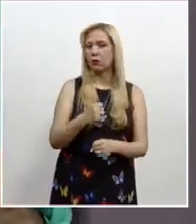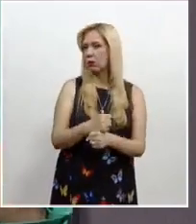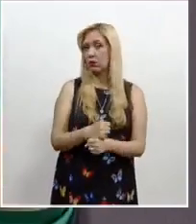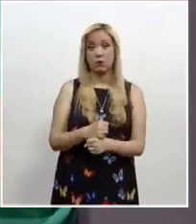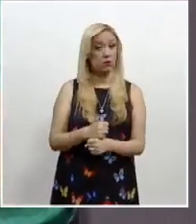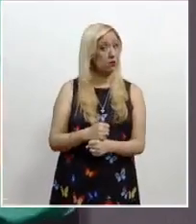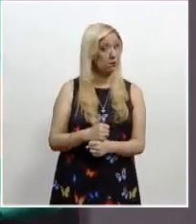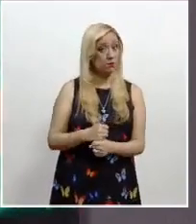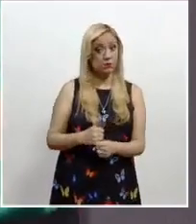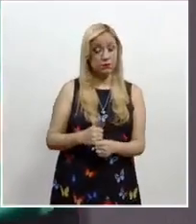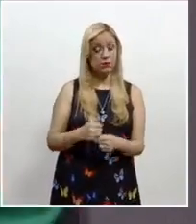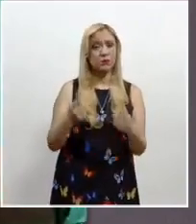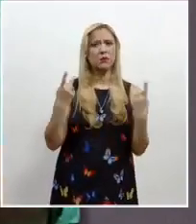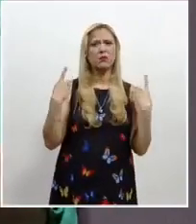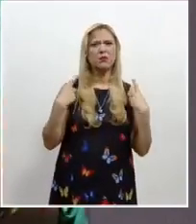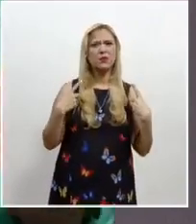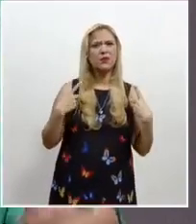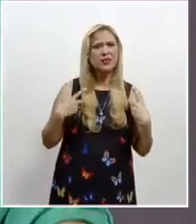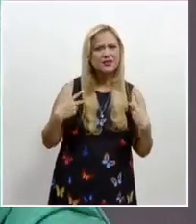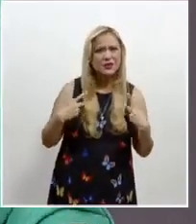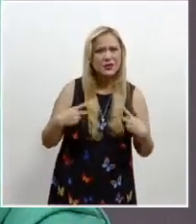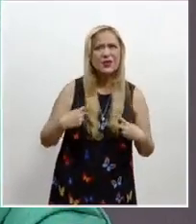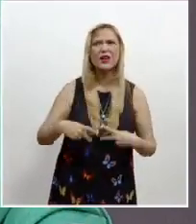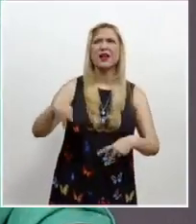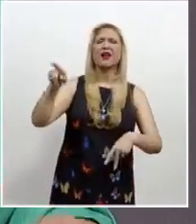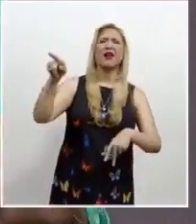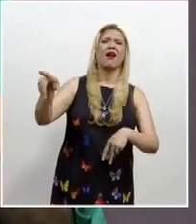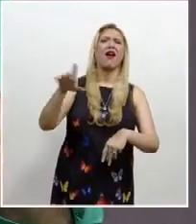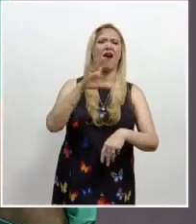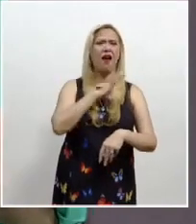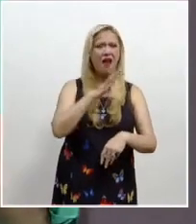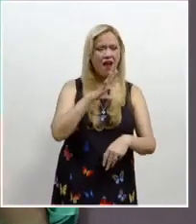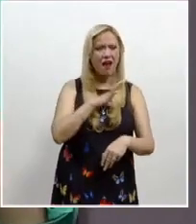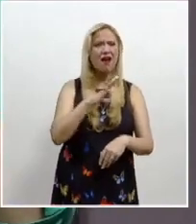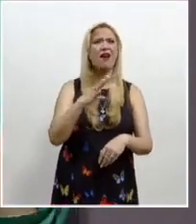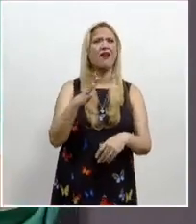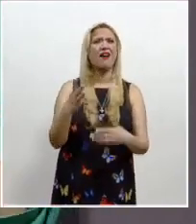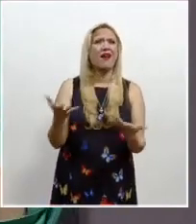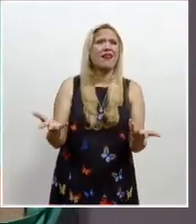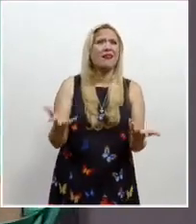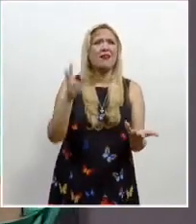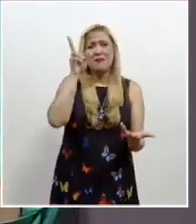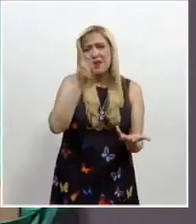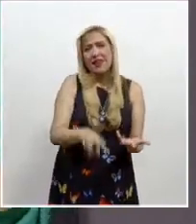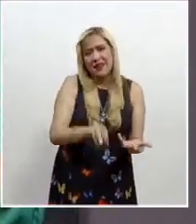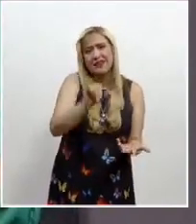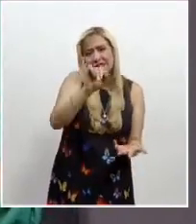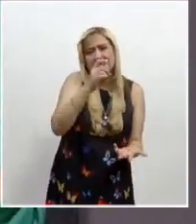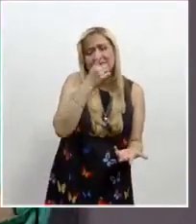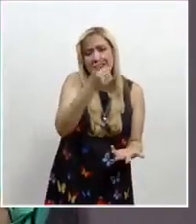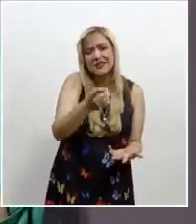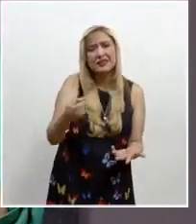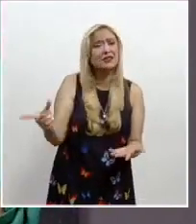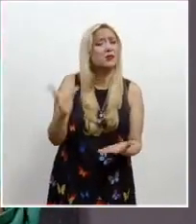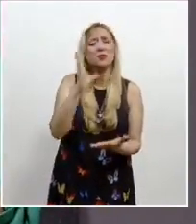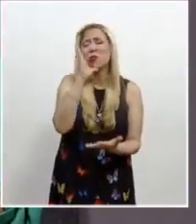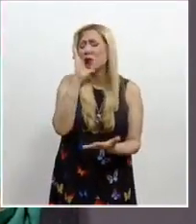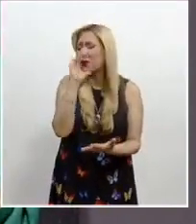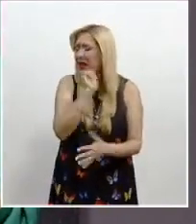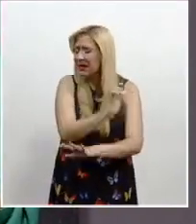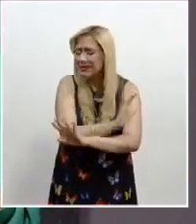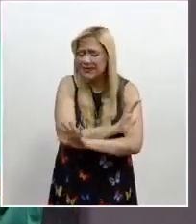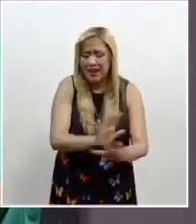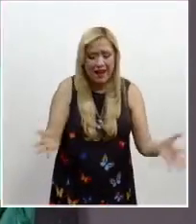que hay personas con un altísimo nivel de dependencia que a veces tienen que ser cuidadas por personas